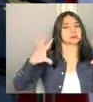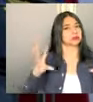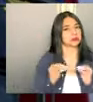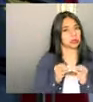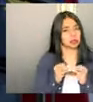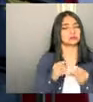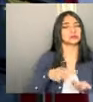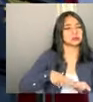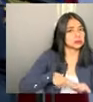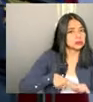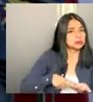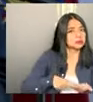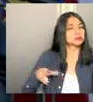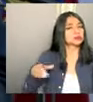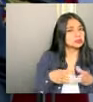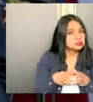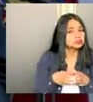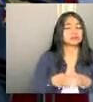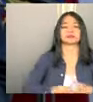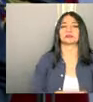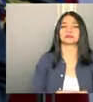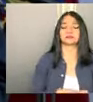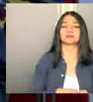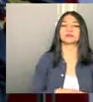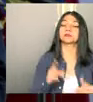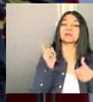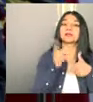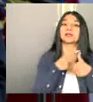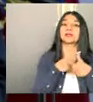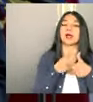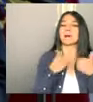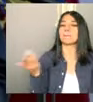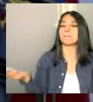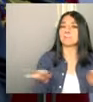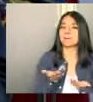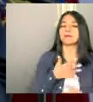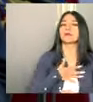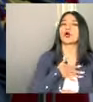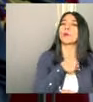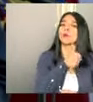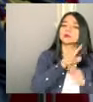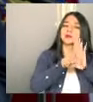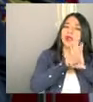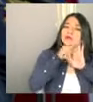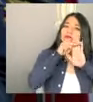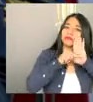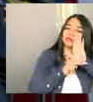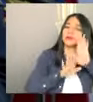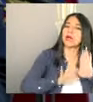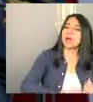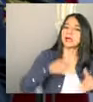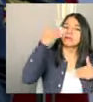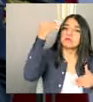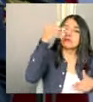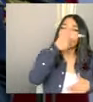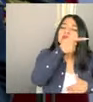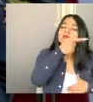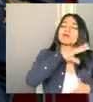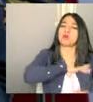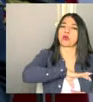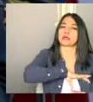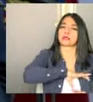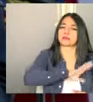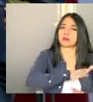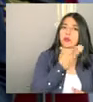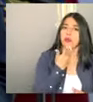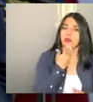esas reuniones conjuntas. La primera es ver cómo está la política pública del municipio, y si queremos analizar esto